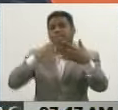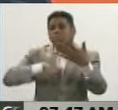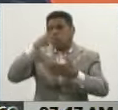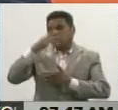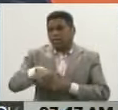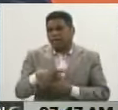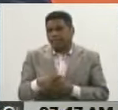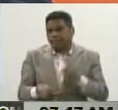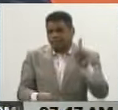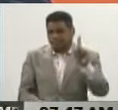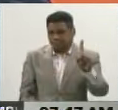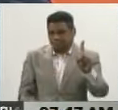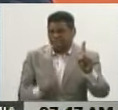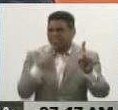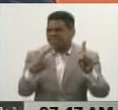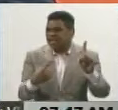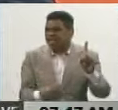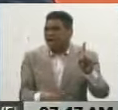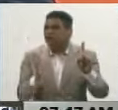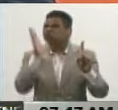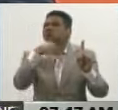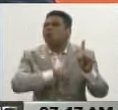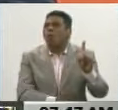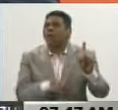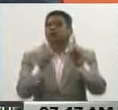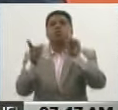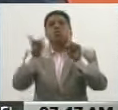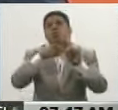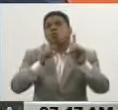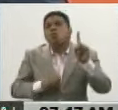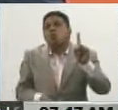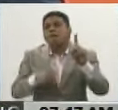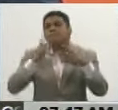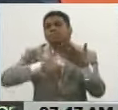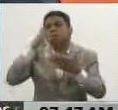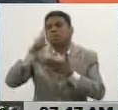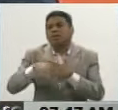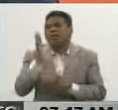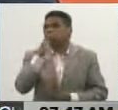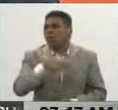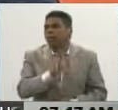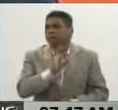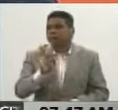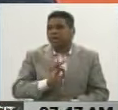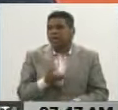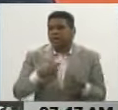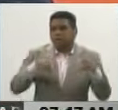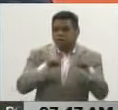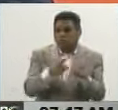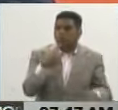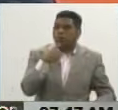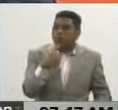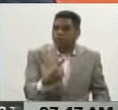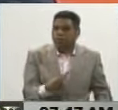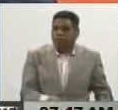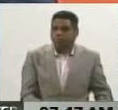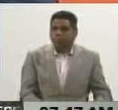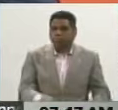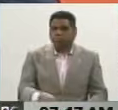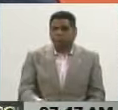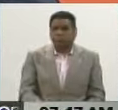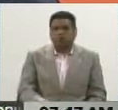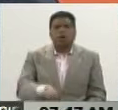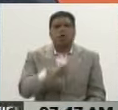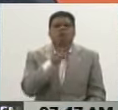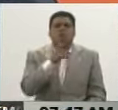para Miranda, porque no existe un programa. El gobernador de Miranda es, tal y como lo hemos catalogado, literalmente un